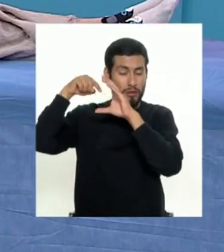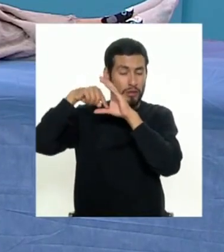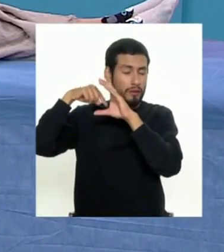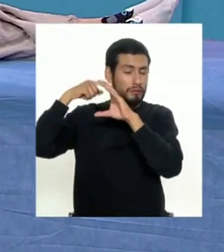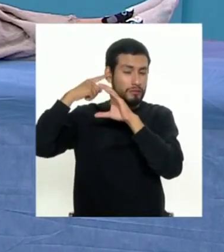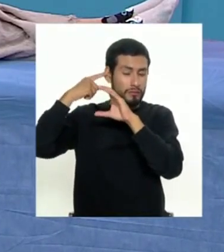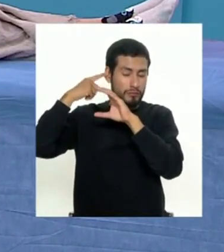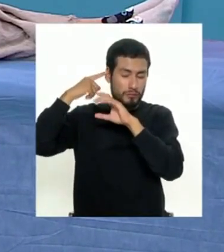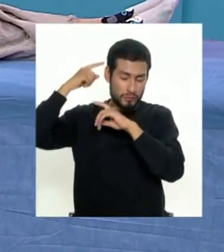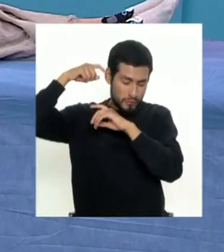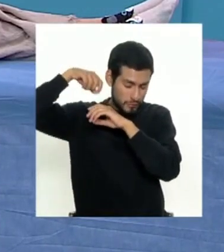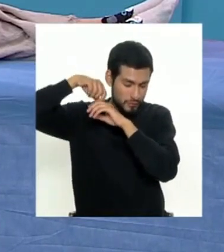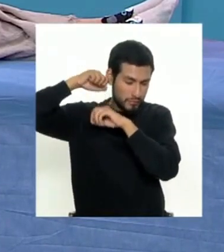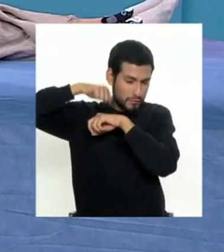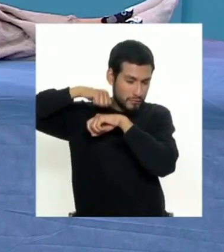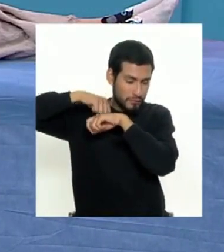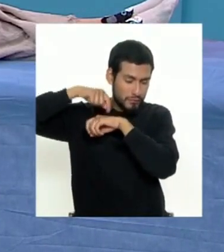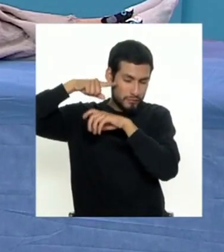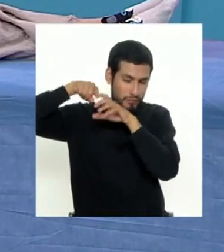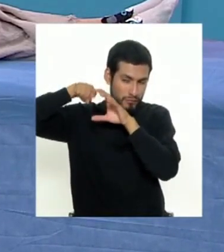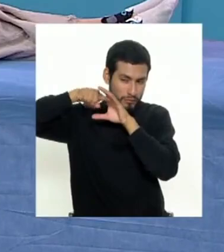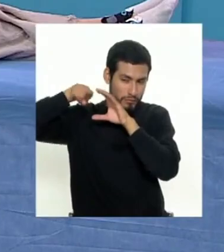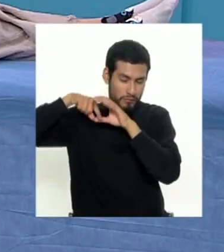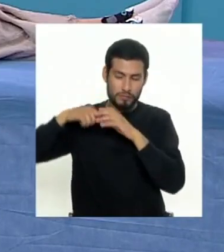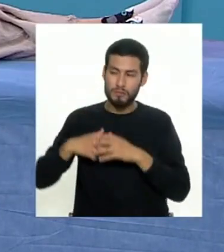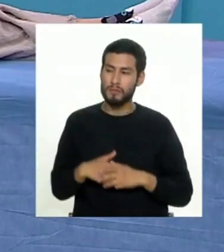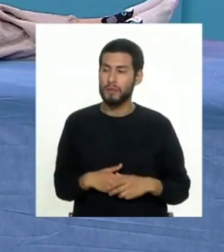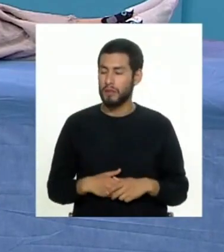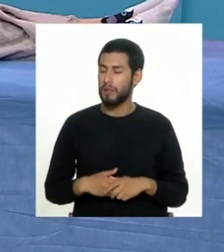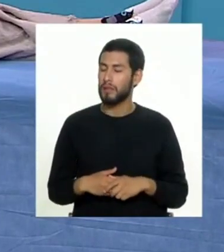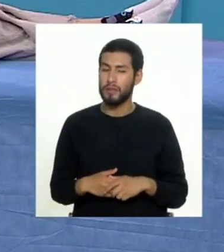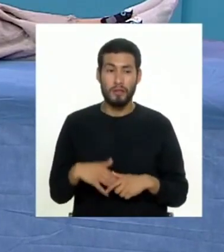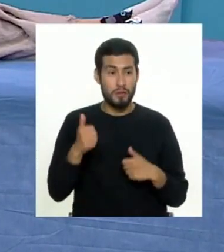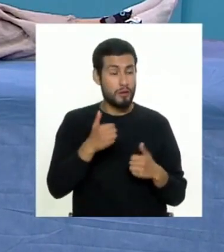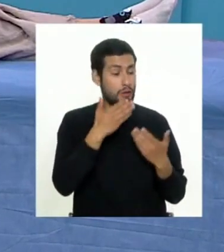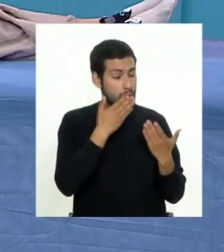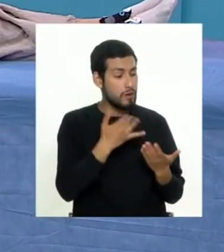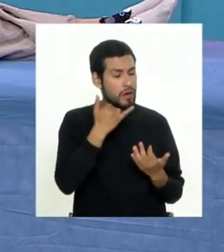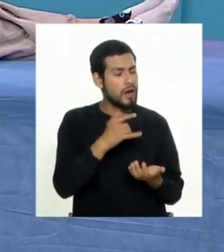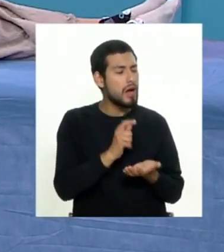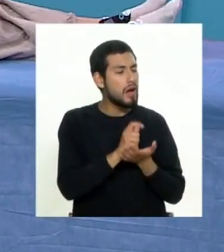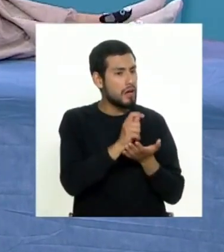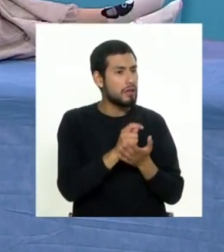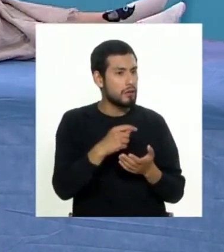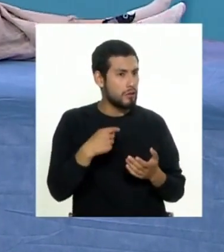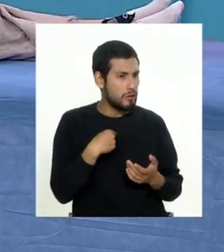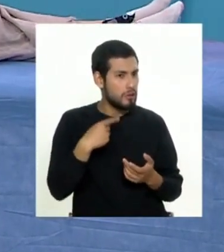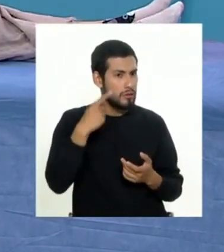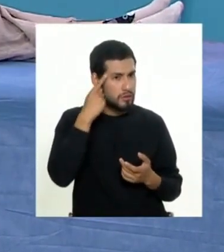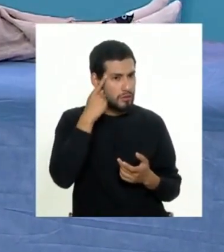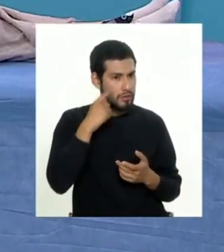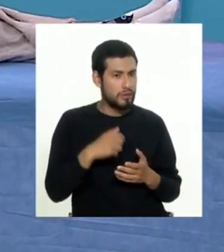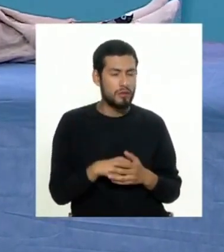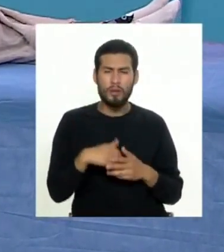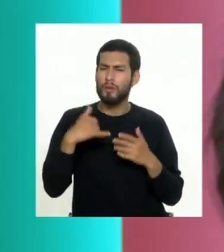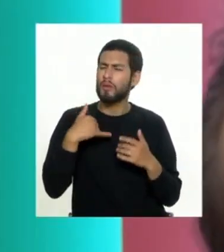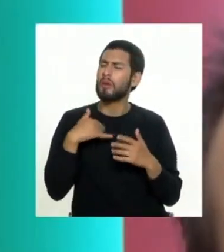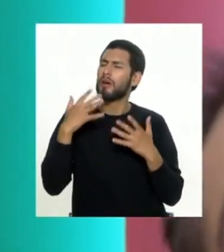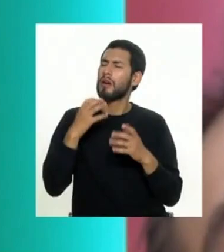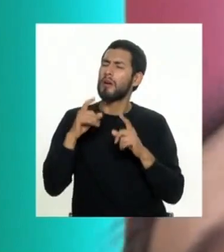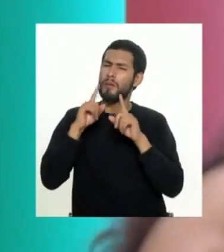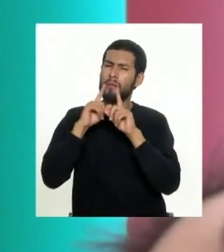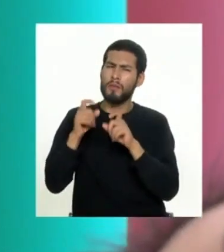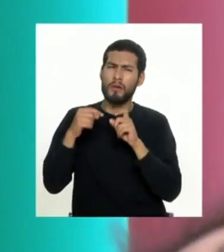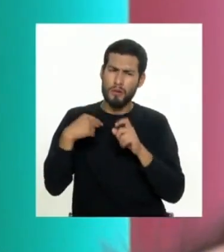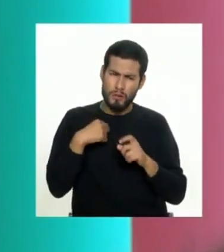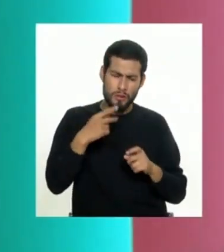interno. Perfecto. Y bueno, ya tenemos que hablar un poquito de tratamientos, ¿no? Okay. Yo siento que... Yo quería hacer ahí una pregunta. A ver. He